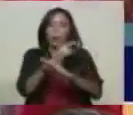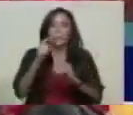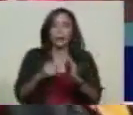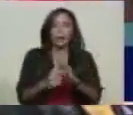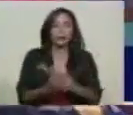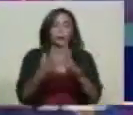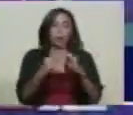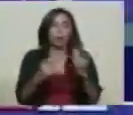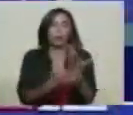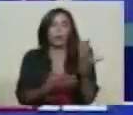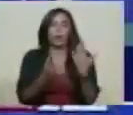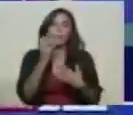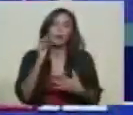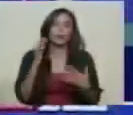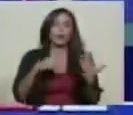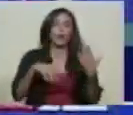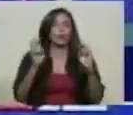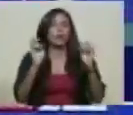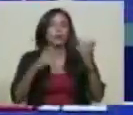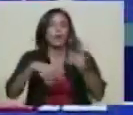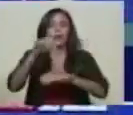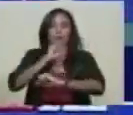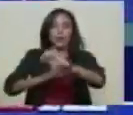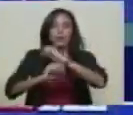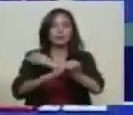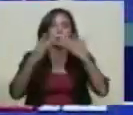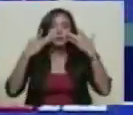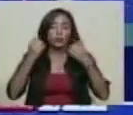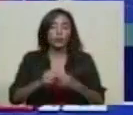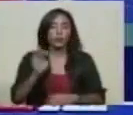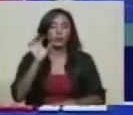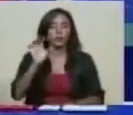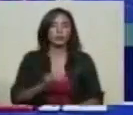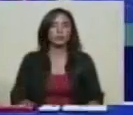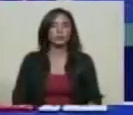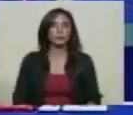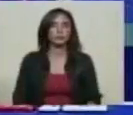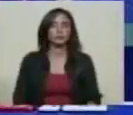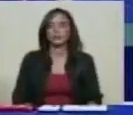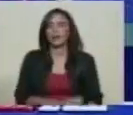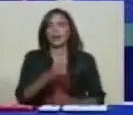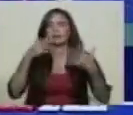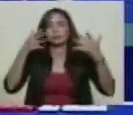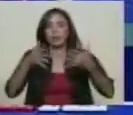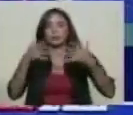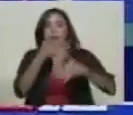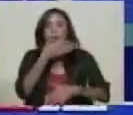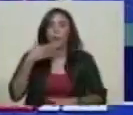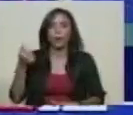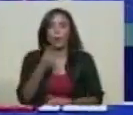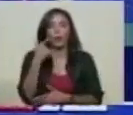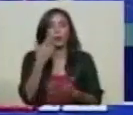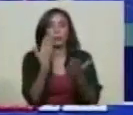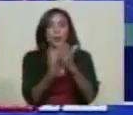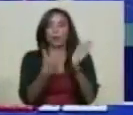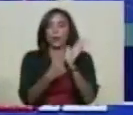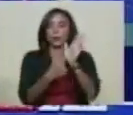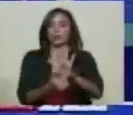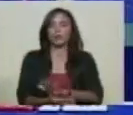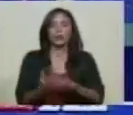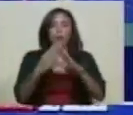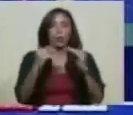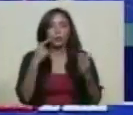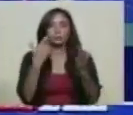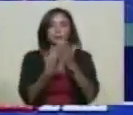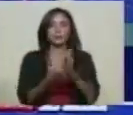de defensa y seguridad de la nación y buscar los mejores asesores y presentar ante la Dirección